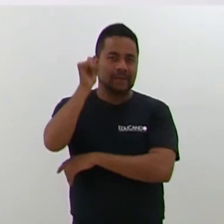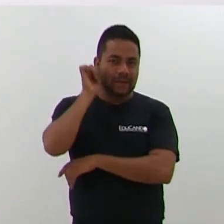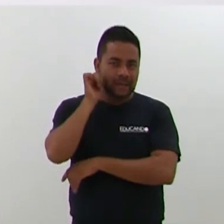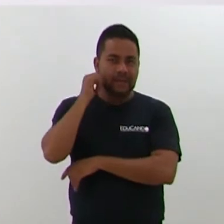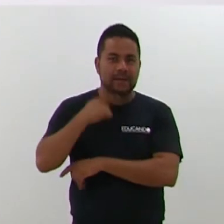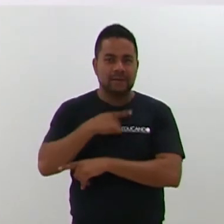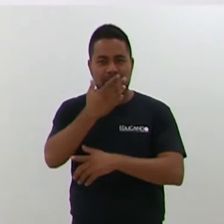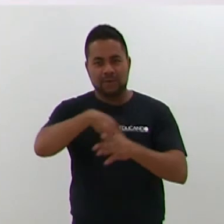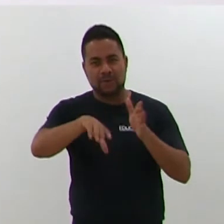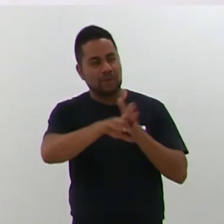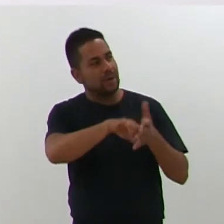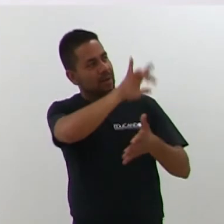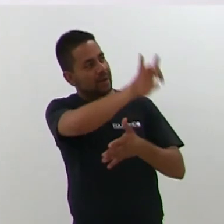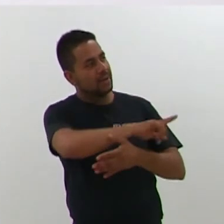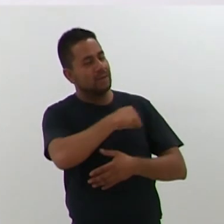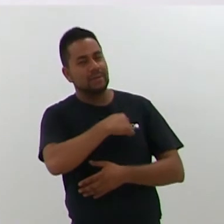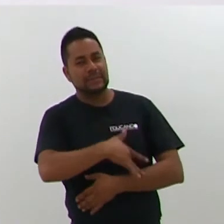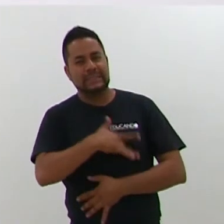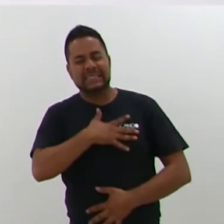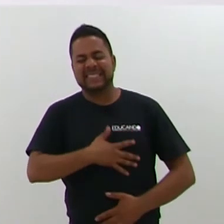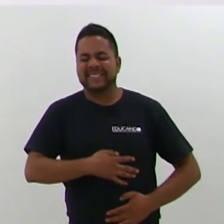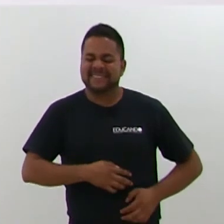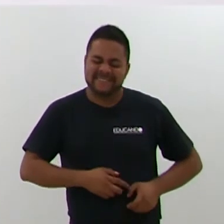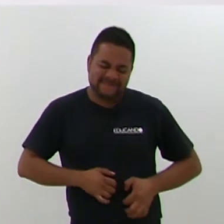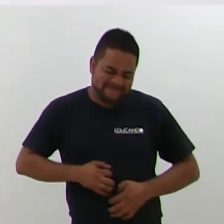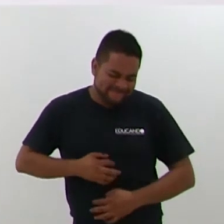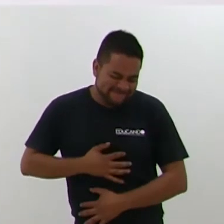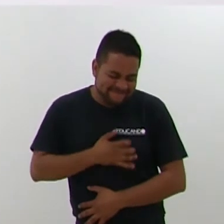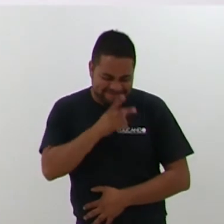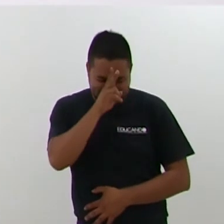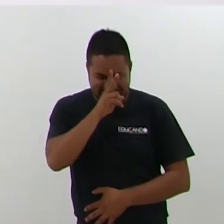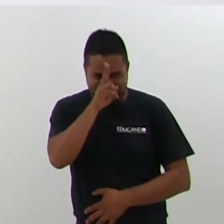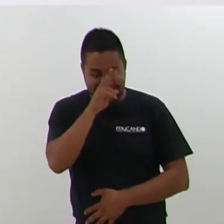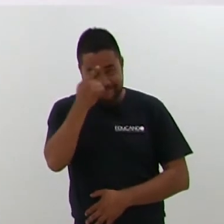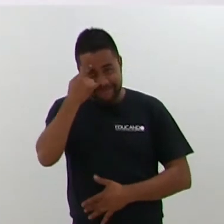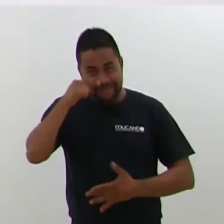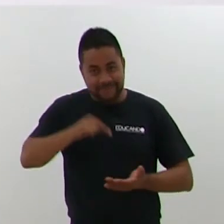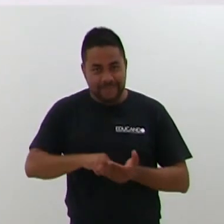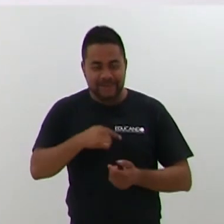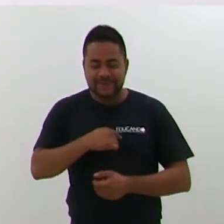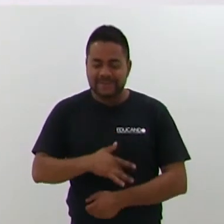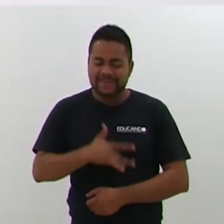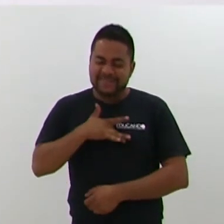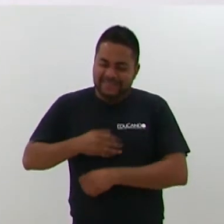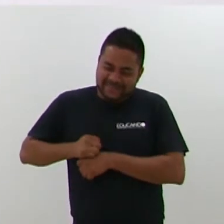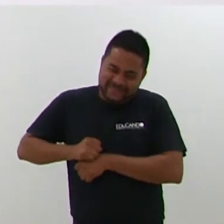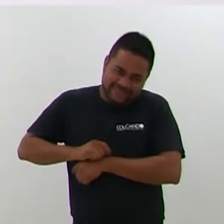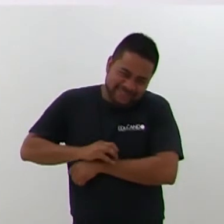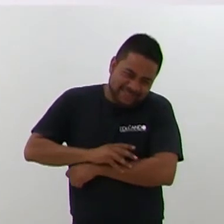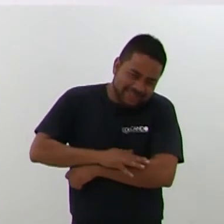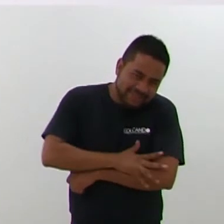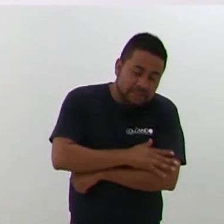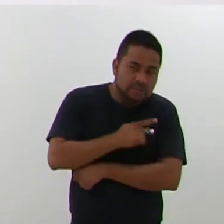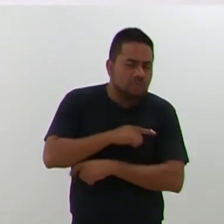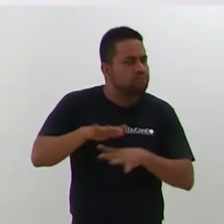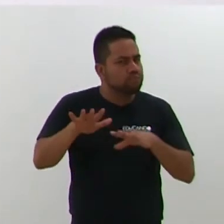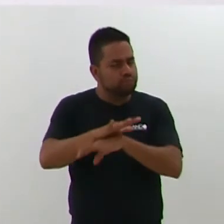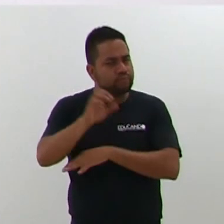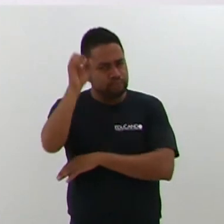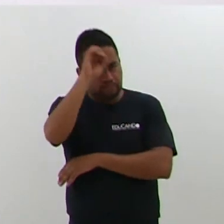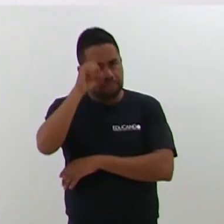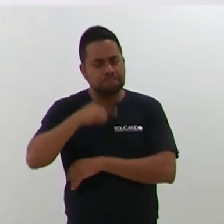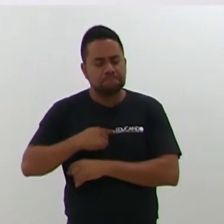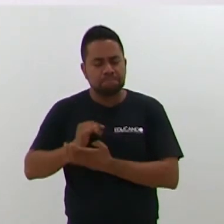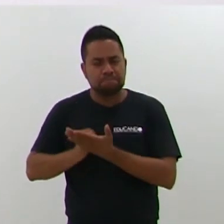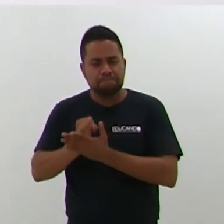en su recámara, sentí un hormigueo en la panza. Creo que estaba emocionada. He cambiado de opinión, iré al